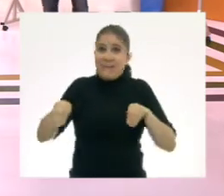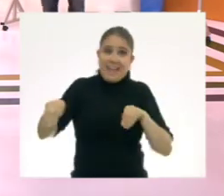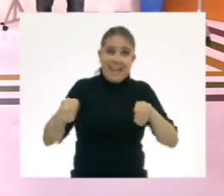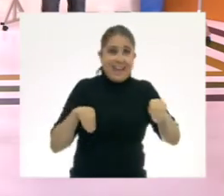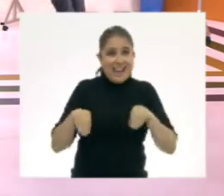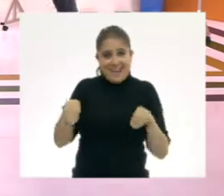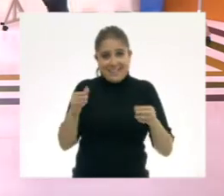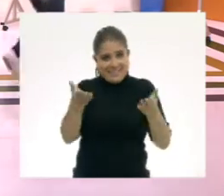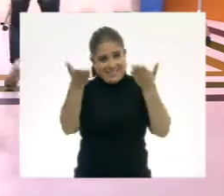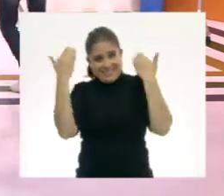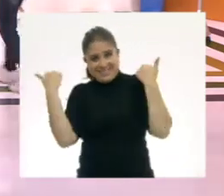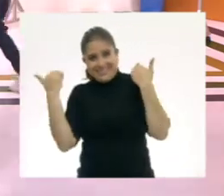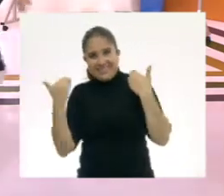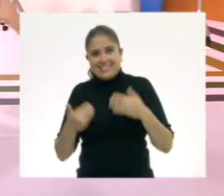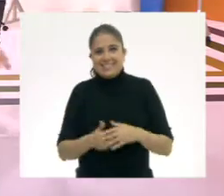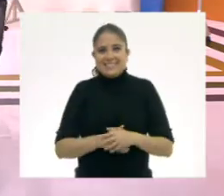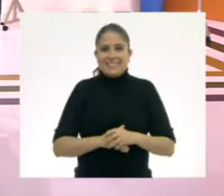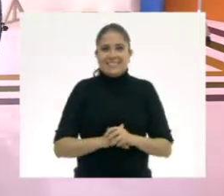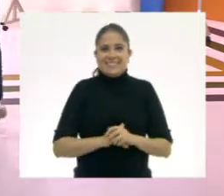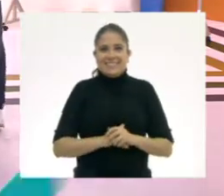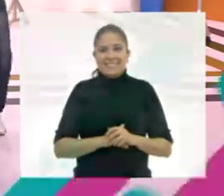movernos.